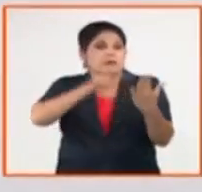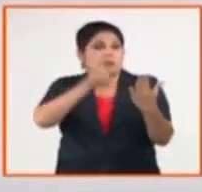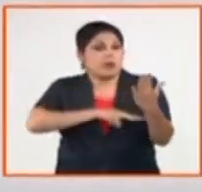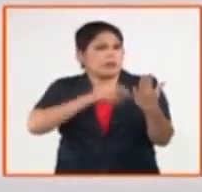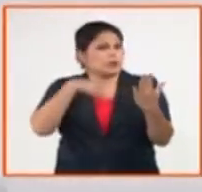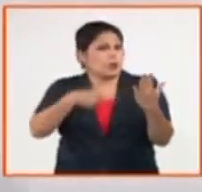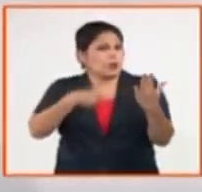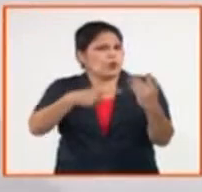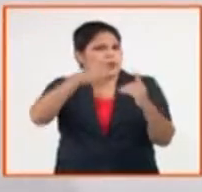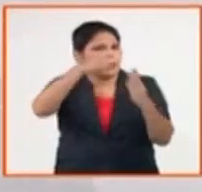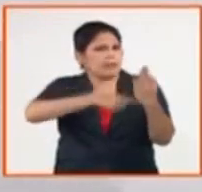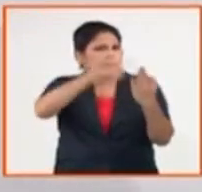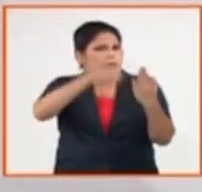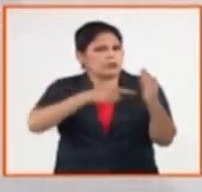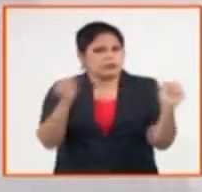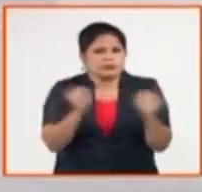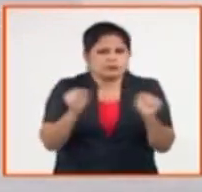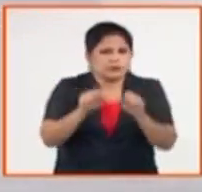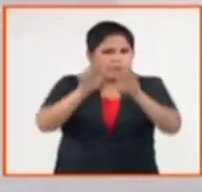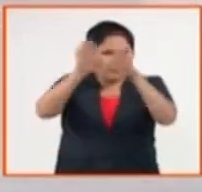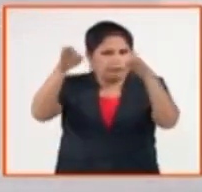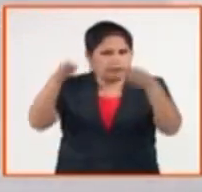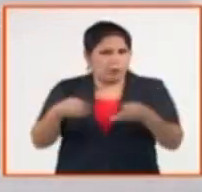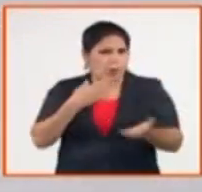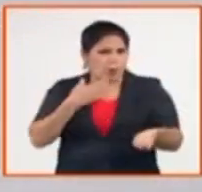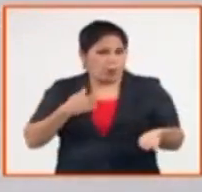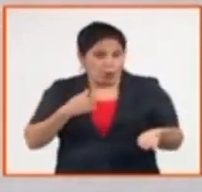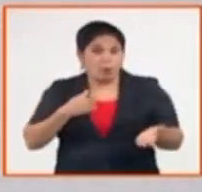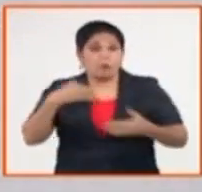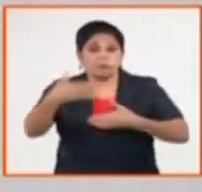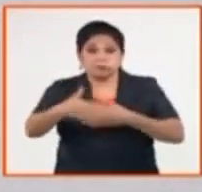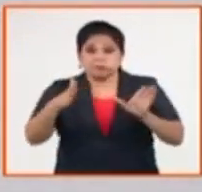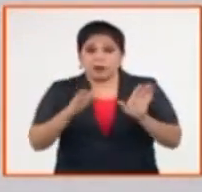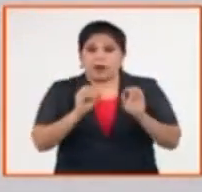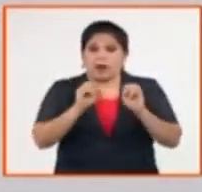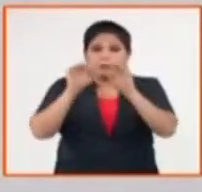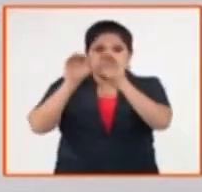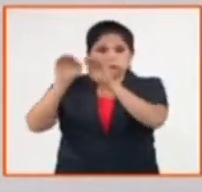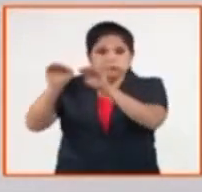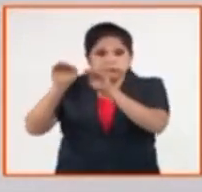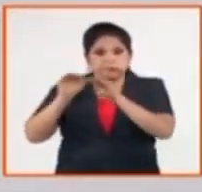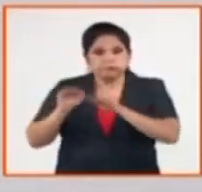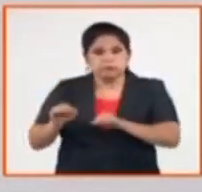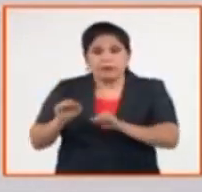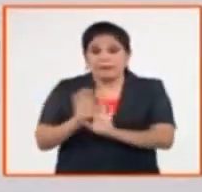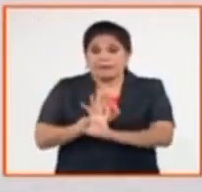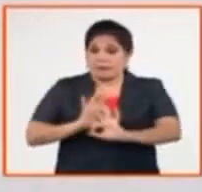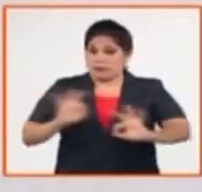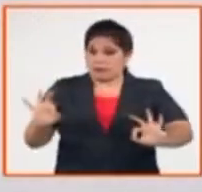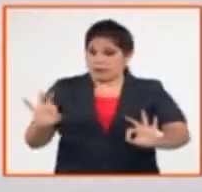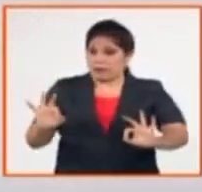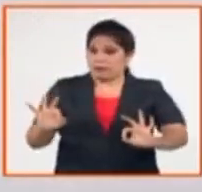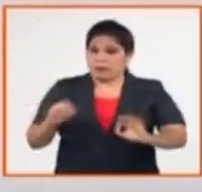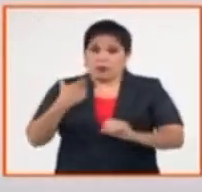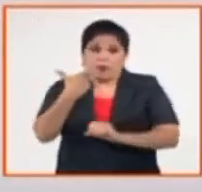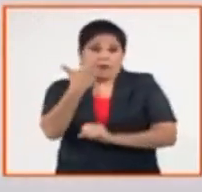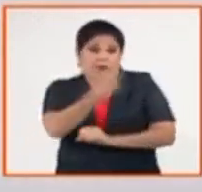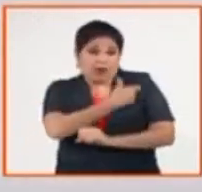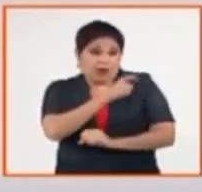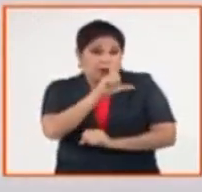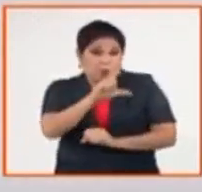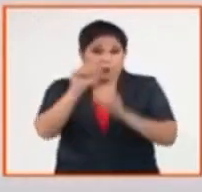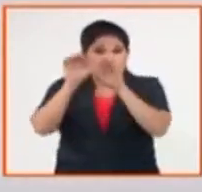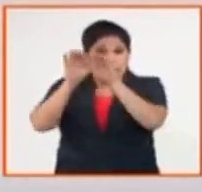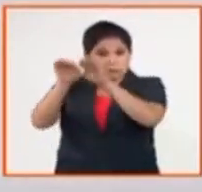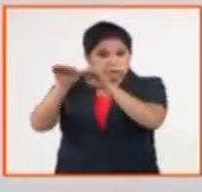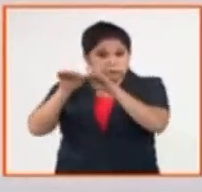diariamente. Y además, este almacenamiento de las vacunas tiene una característica especial. Las